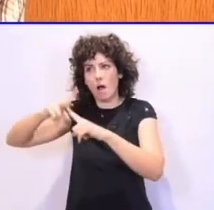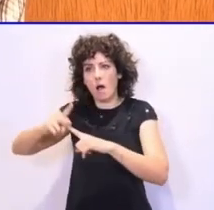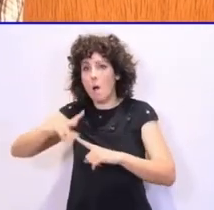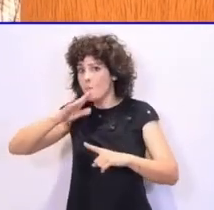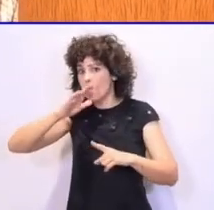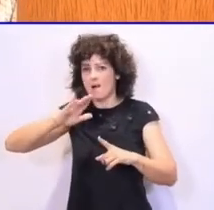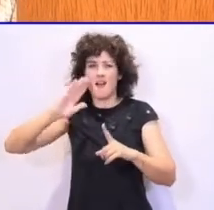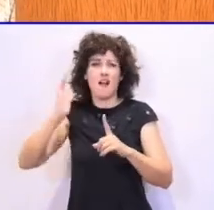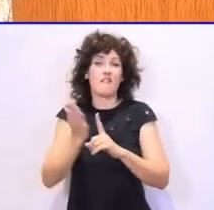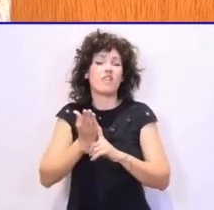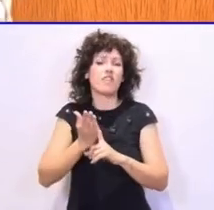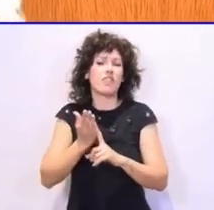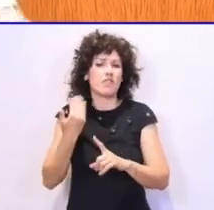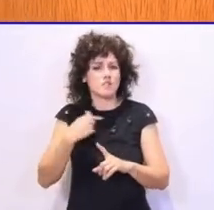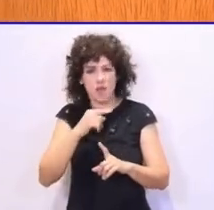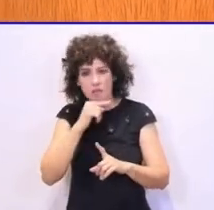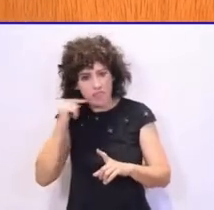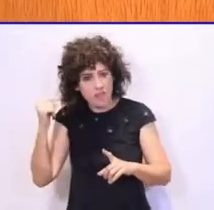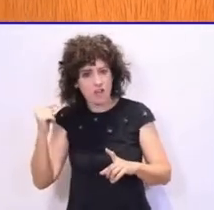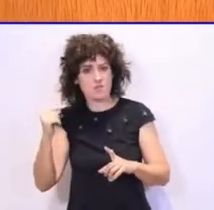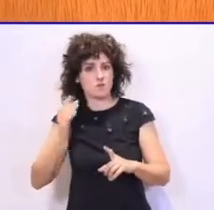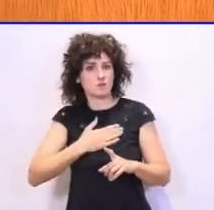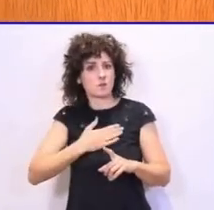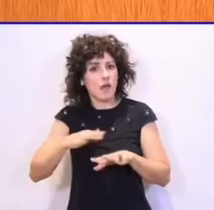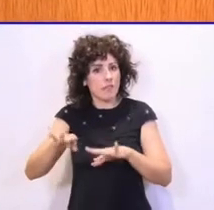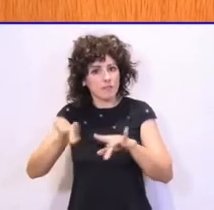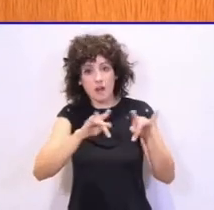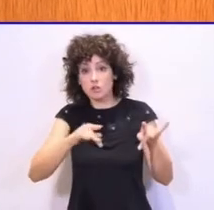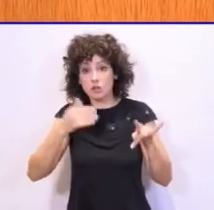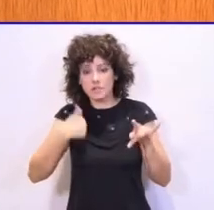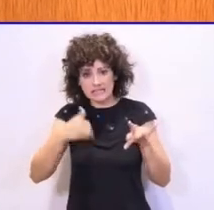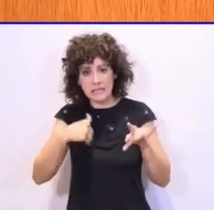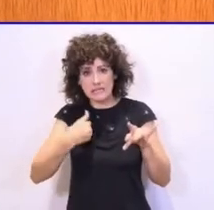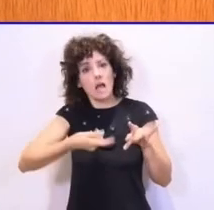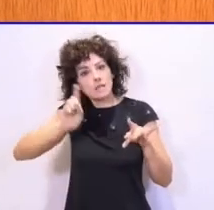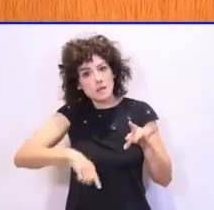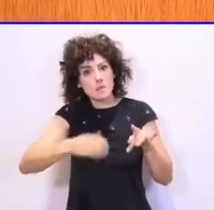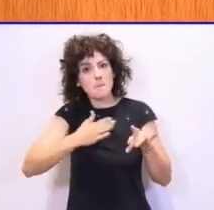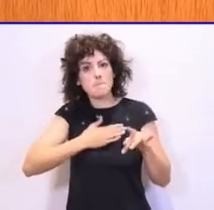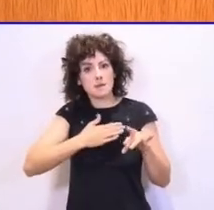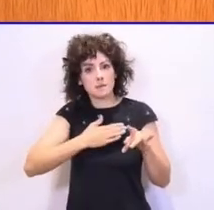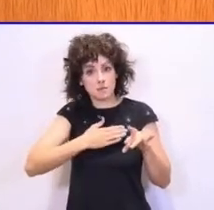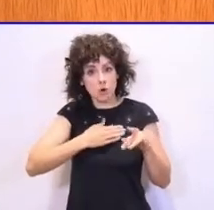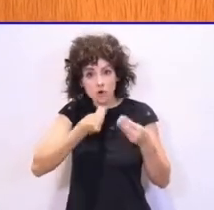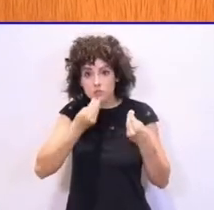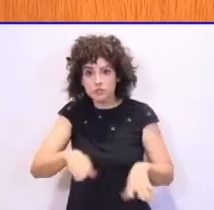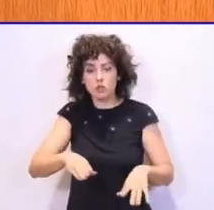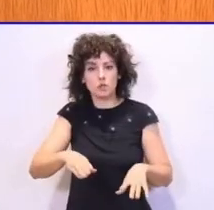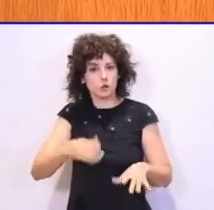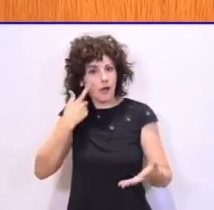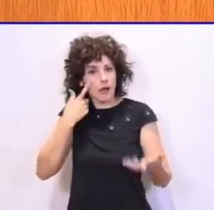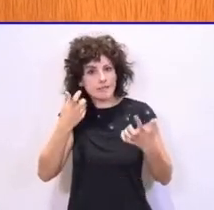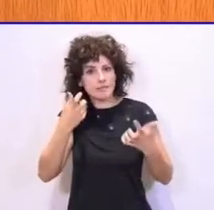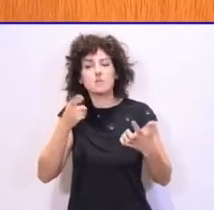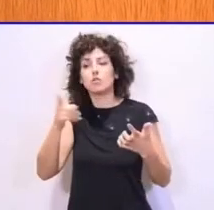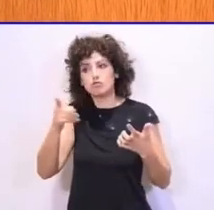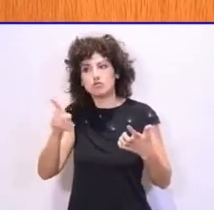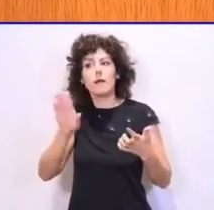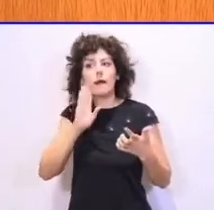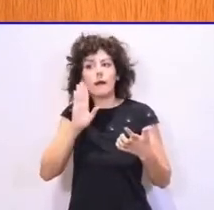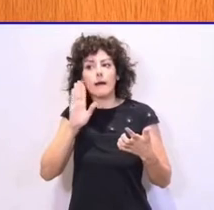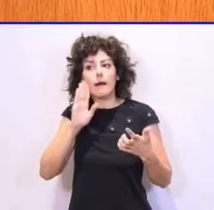enorme daño e impacto a nuestro territorio también a nuestro patrimonio histórico artístico al que usted tanto